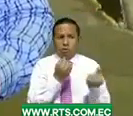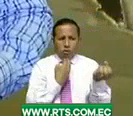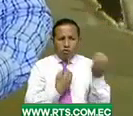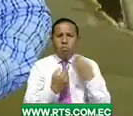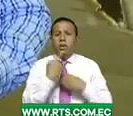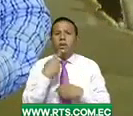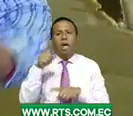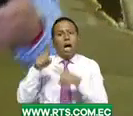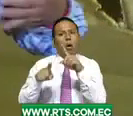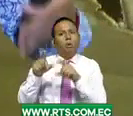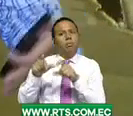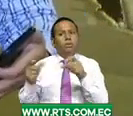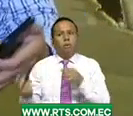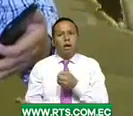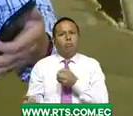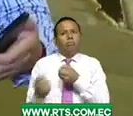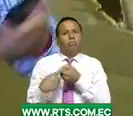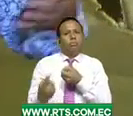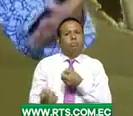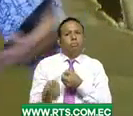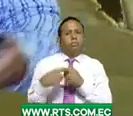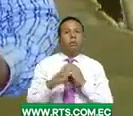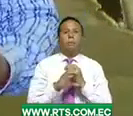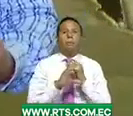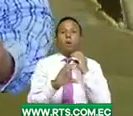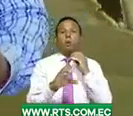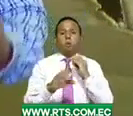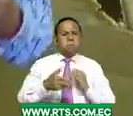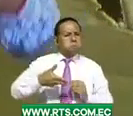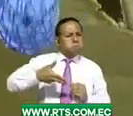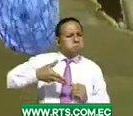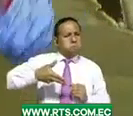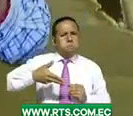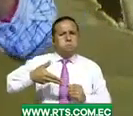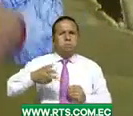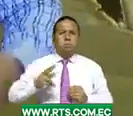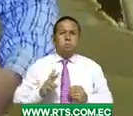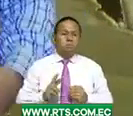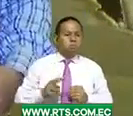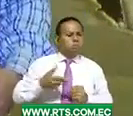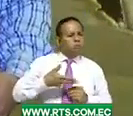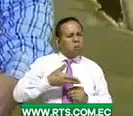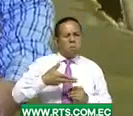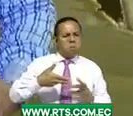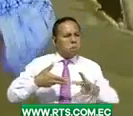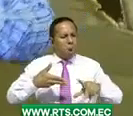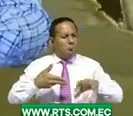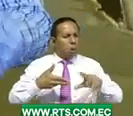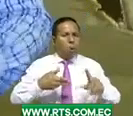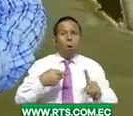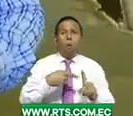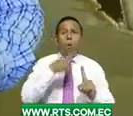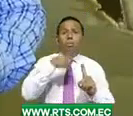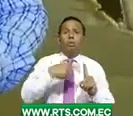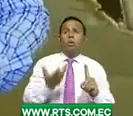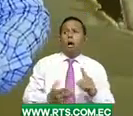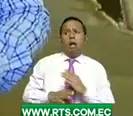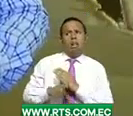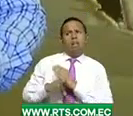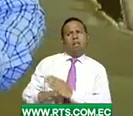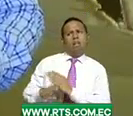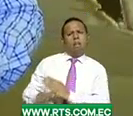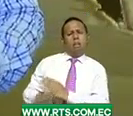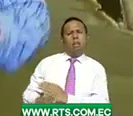sujetos intentaron atracar el bus y uno de los pasajeros pues trató de poner resistencia. Justamente les hemos preparado un